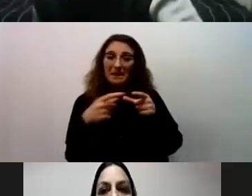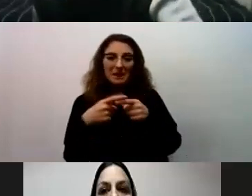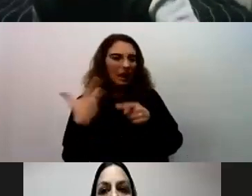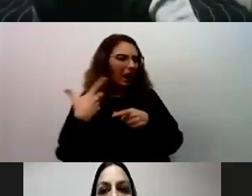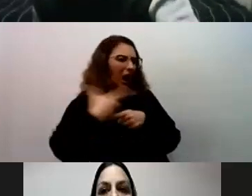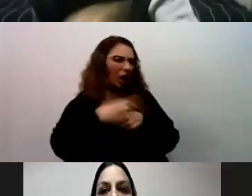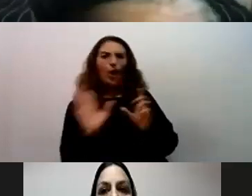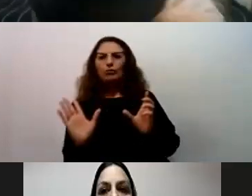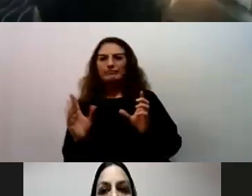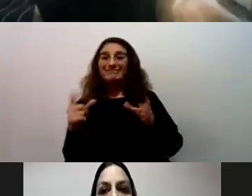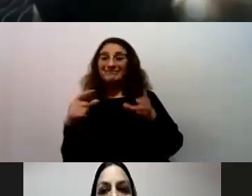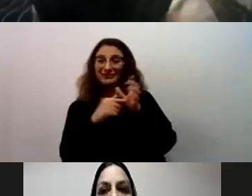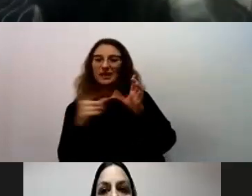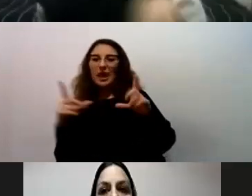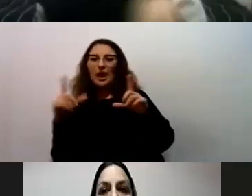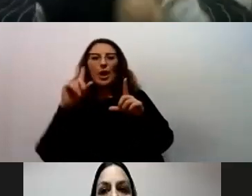decreto 118.